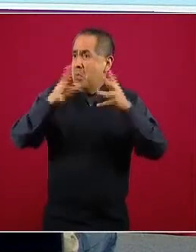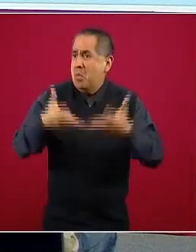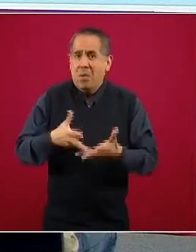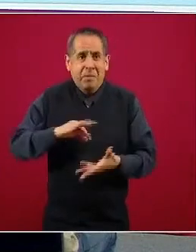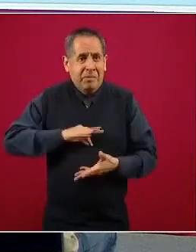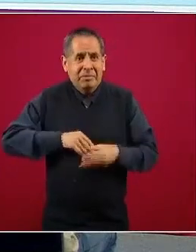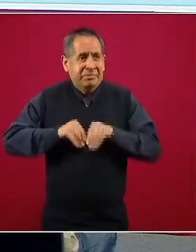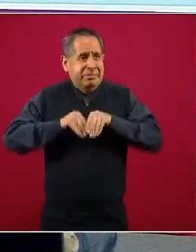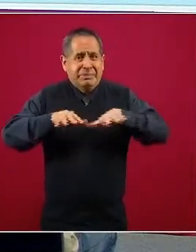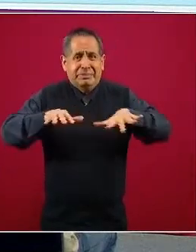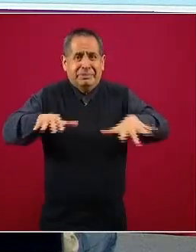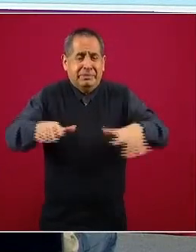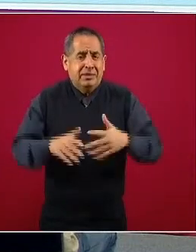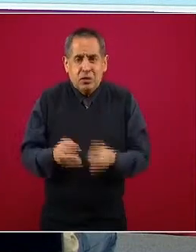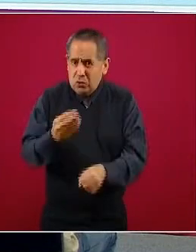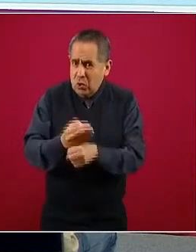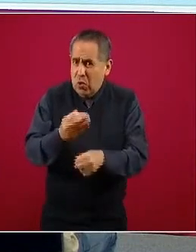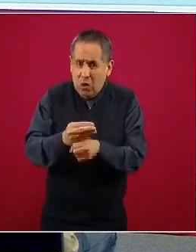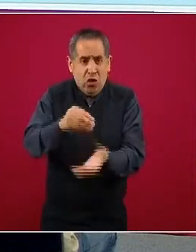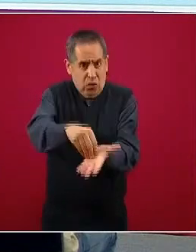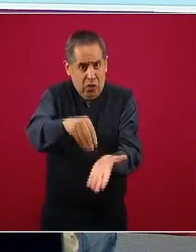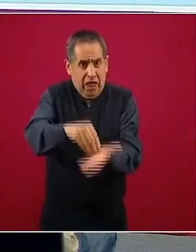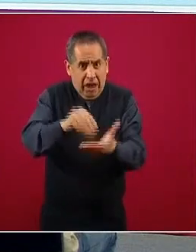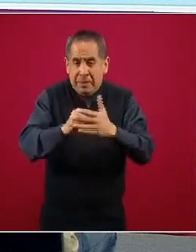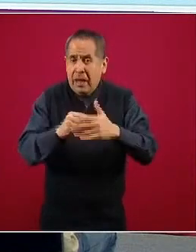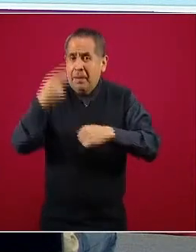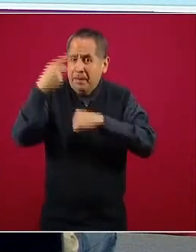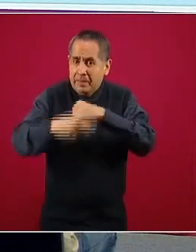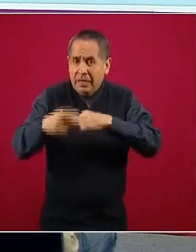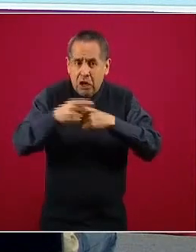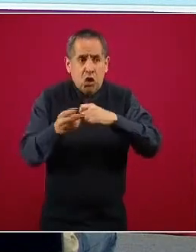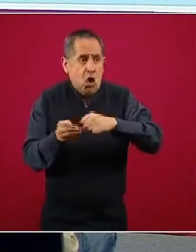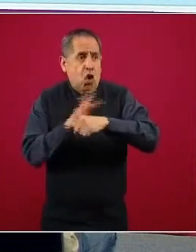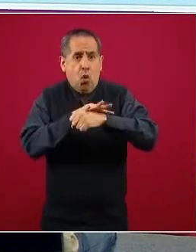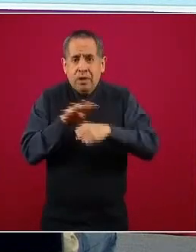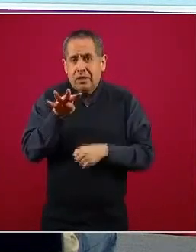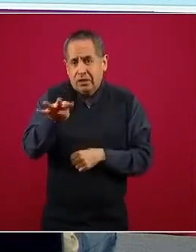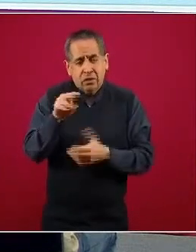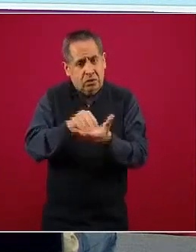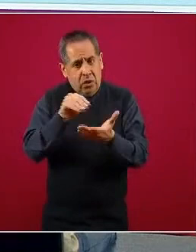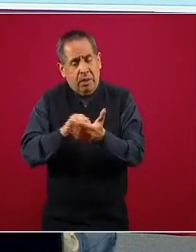estamos en la parte más alta de una epidemia de